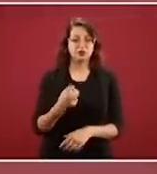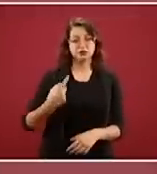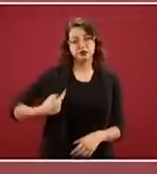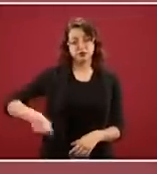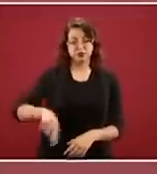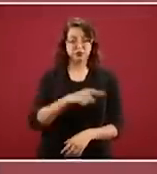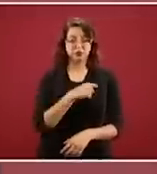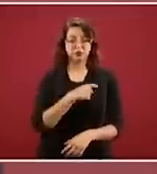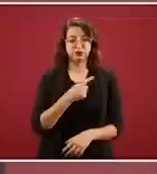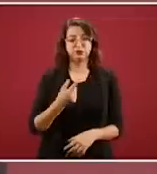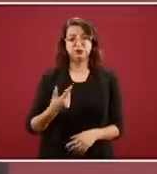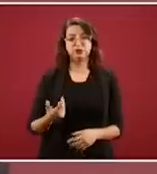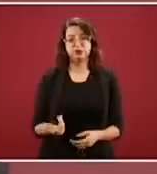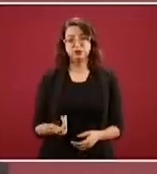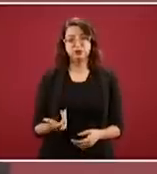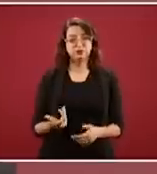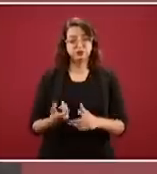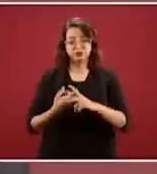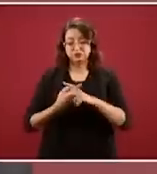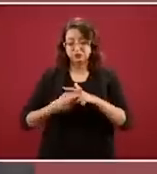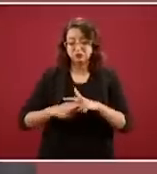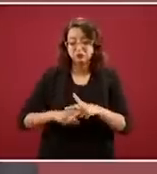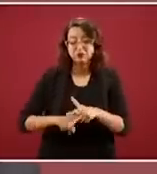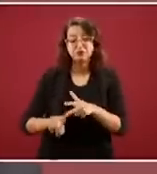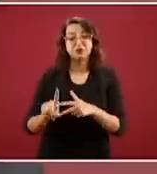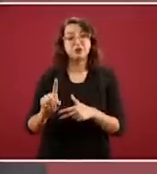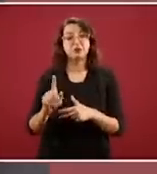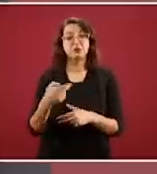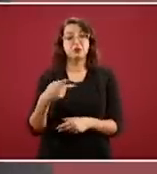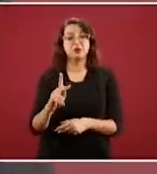iniciado de cero,